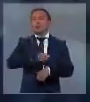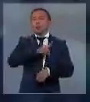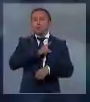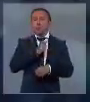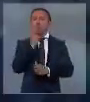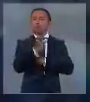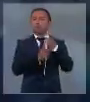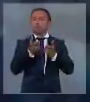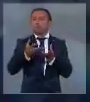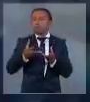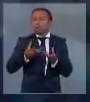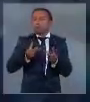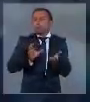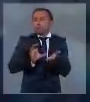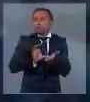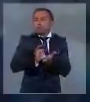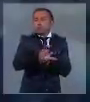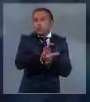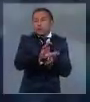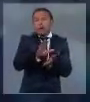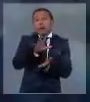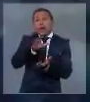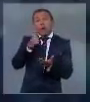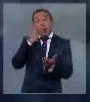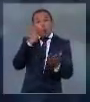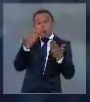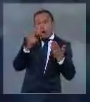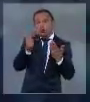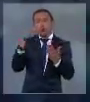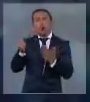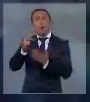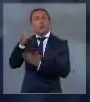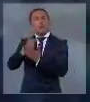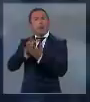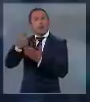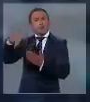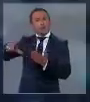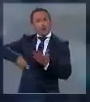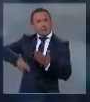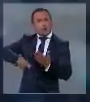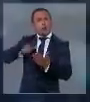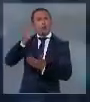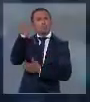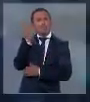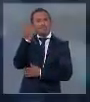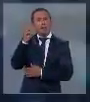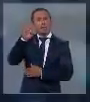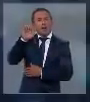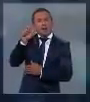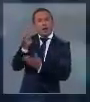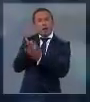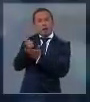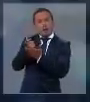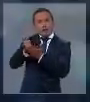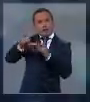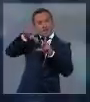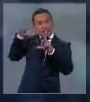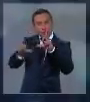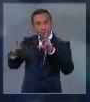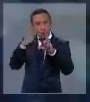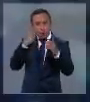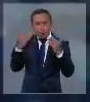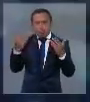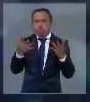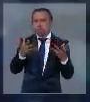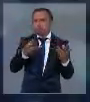mucho más potente que buena parte de los programas clientelares que se han desplegado en el país. Déjenme compartir con ustedes tres elementos